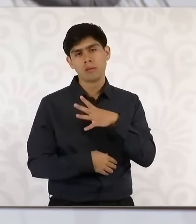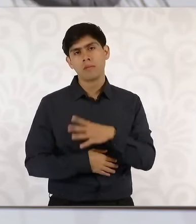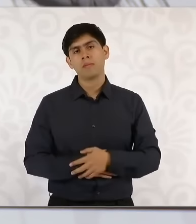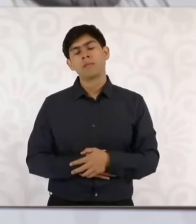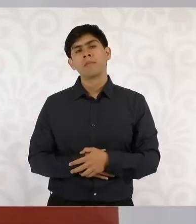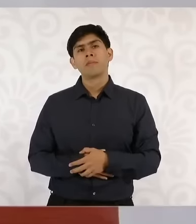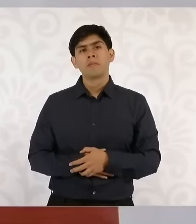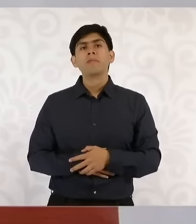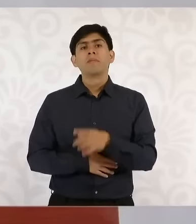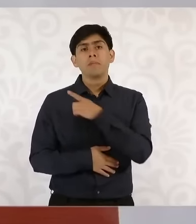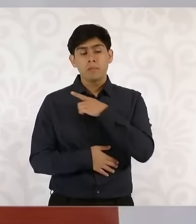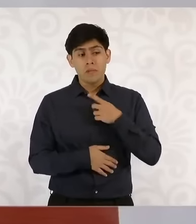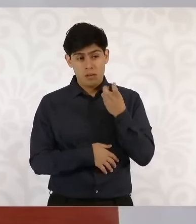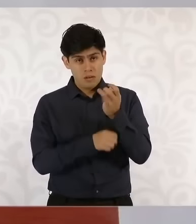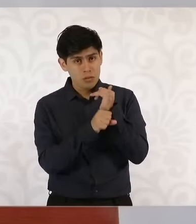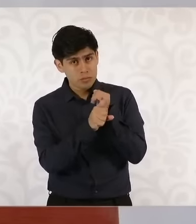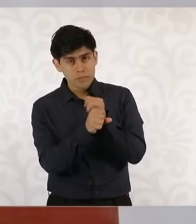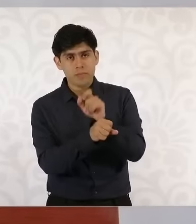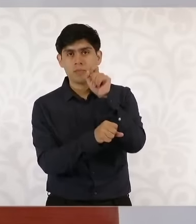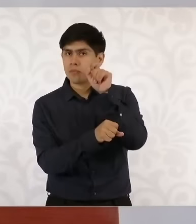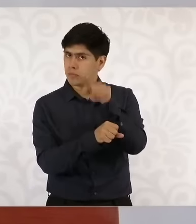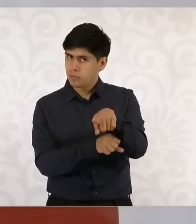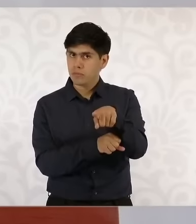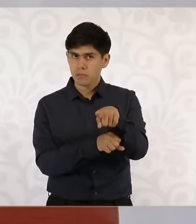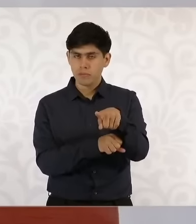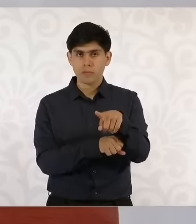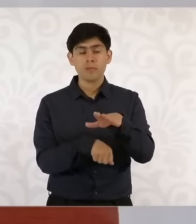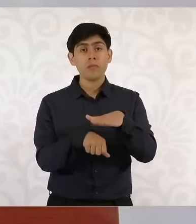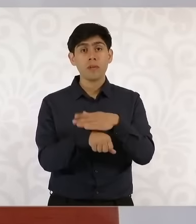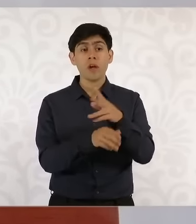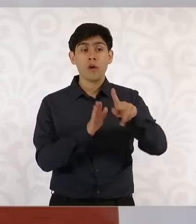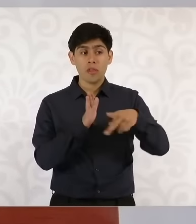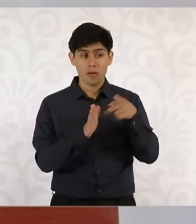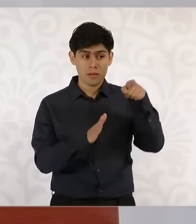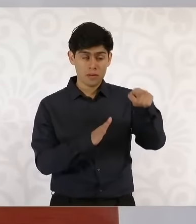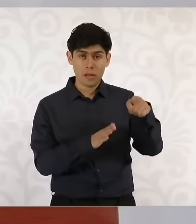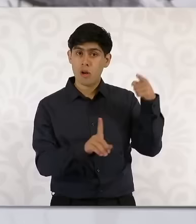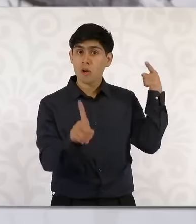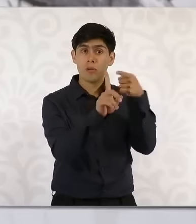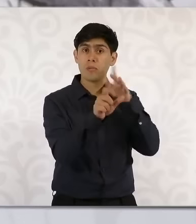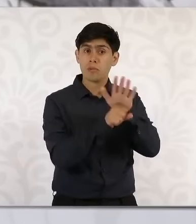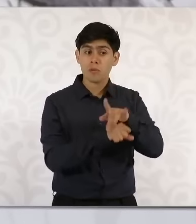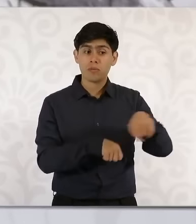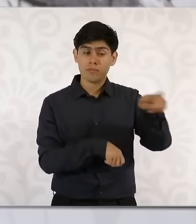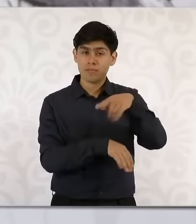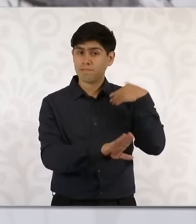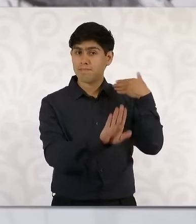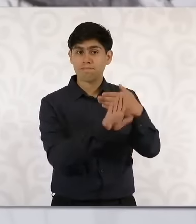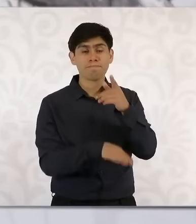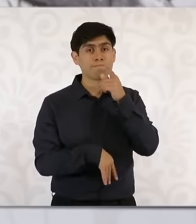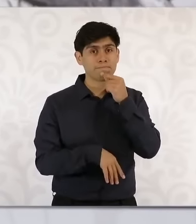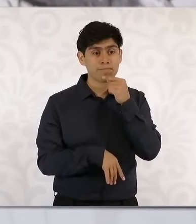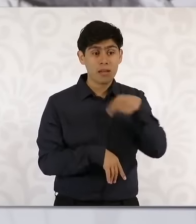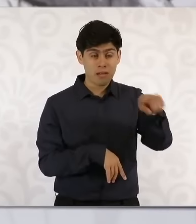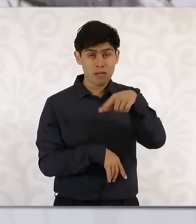Entonces, hay que revisar eso también, porque repito, iban contra ellos y ellos solo tienen sus